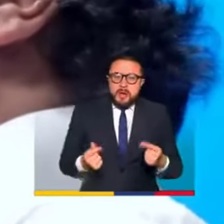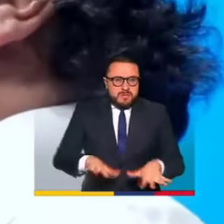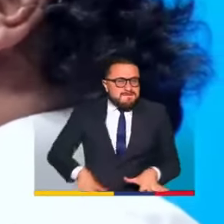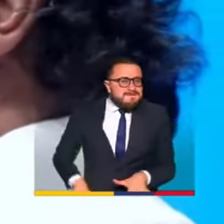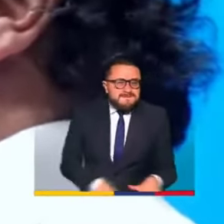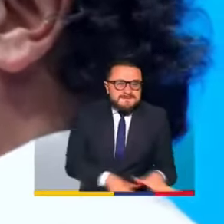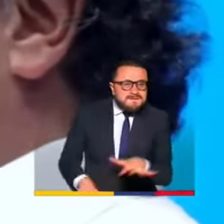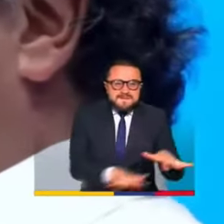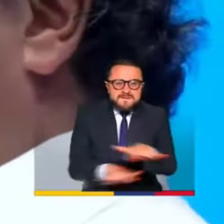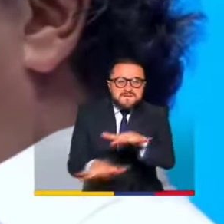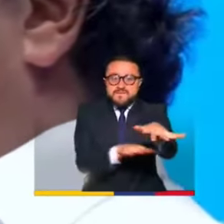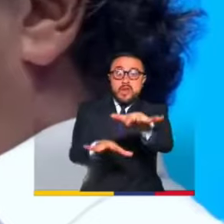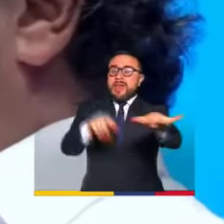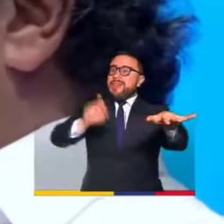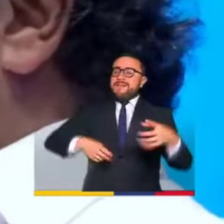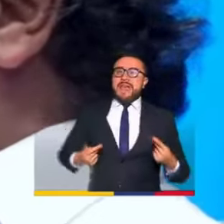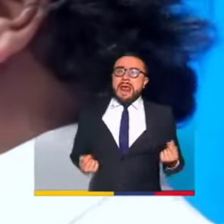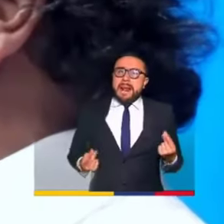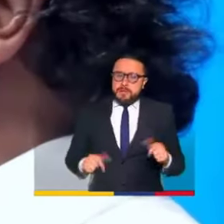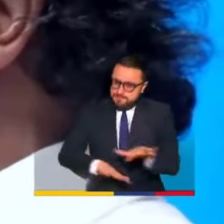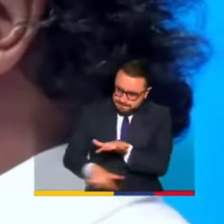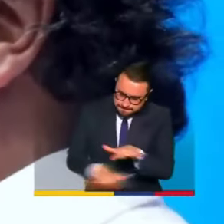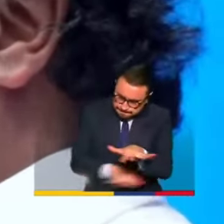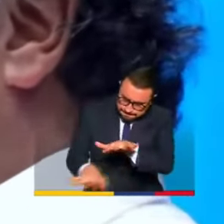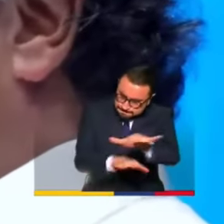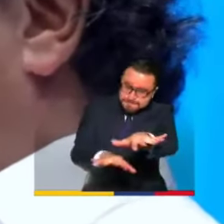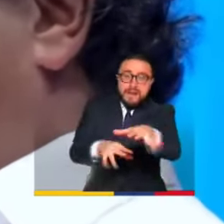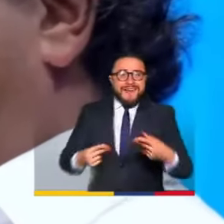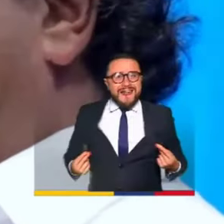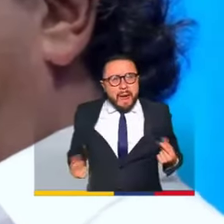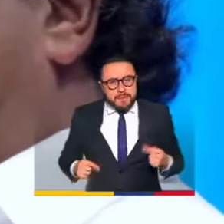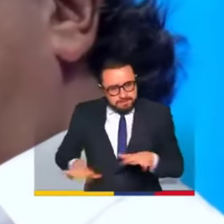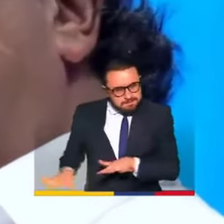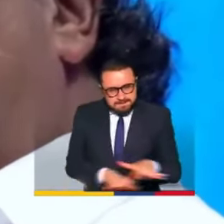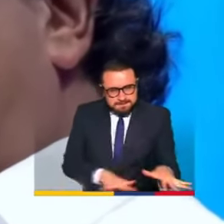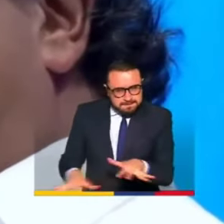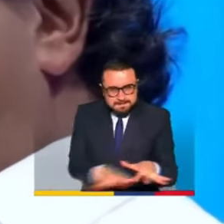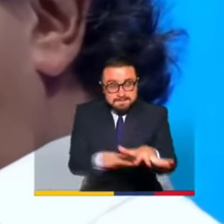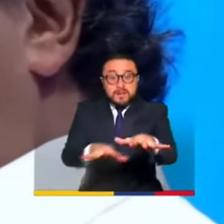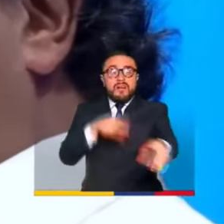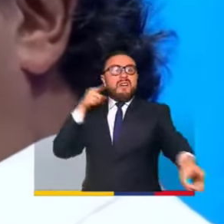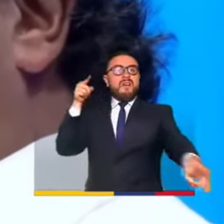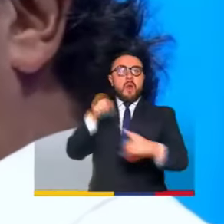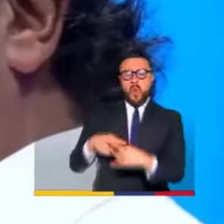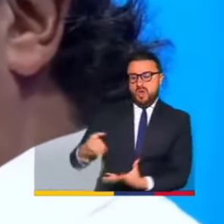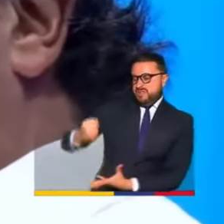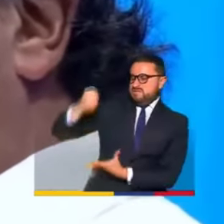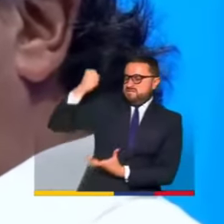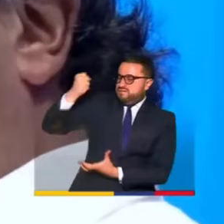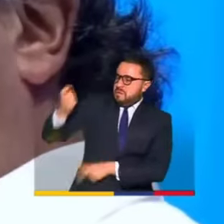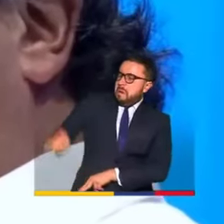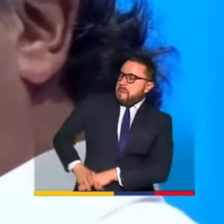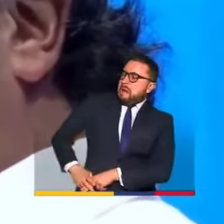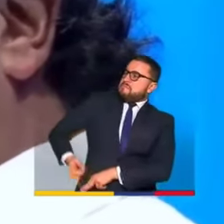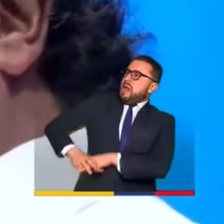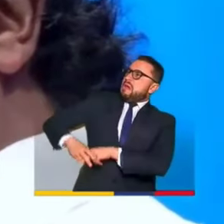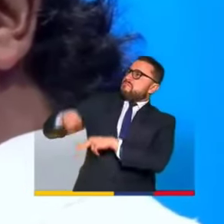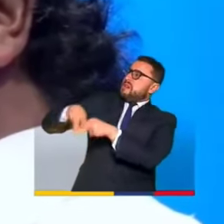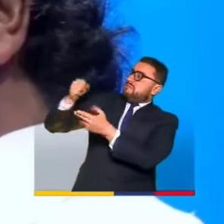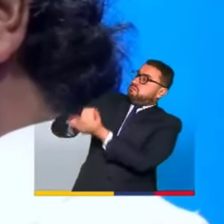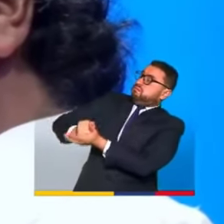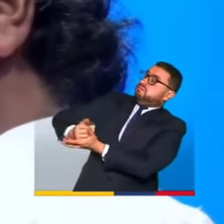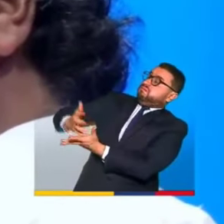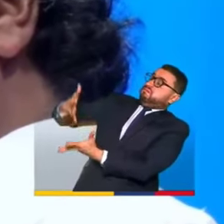que mover rápido, muy rápido, para frenar la acumulación del capital o para llevar